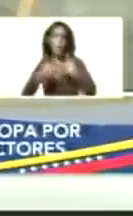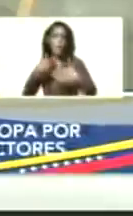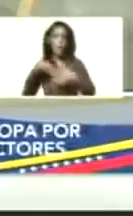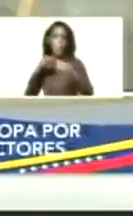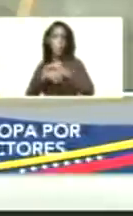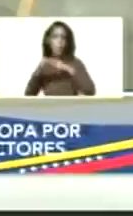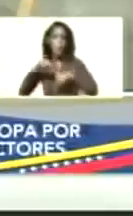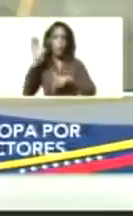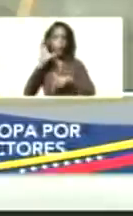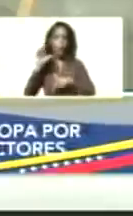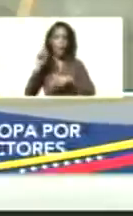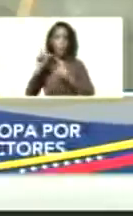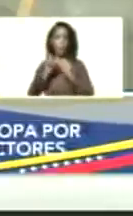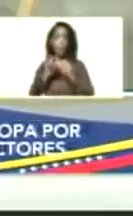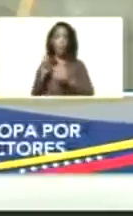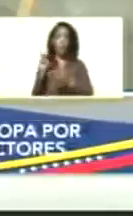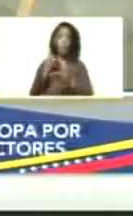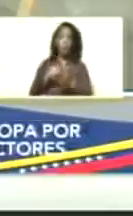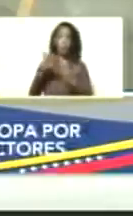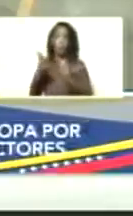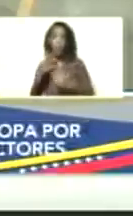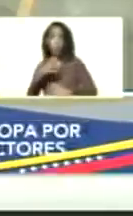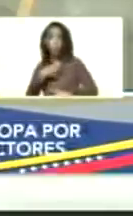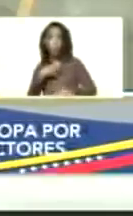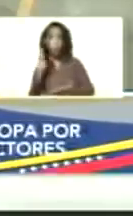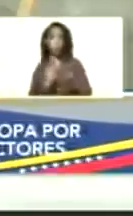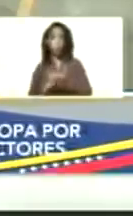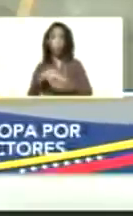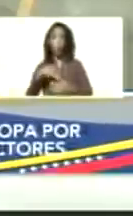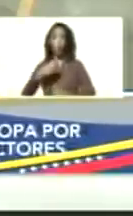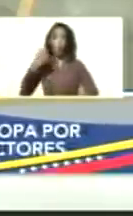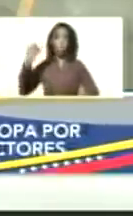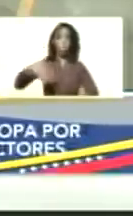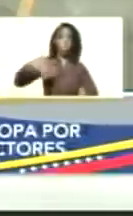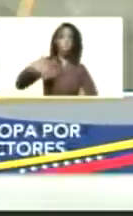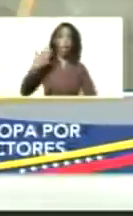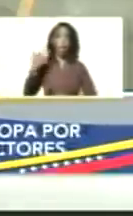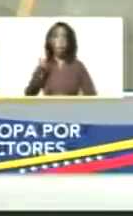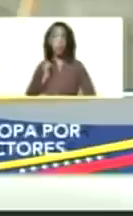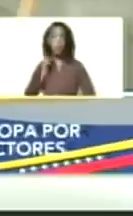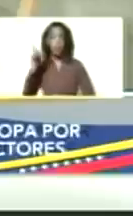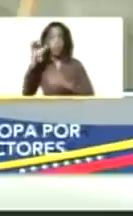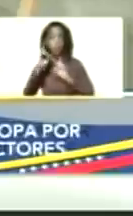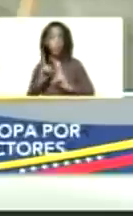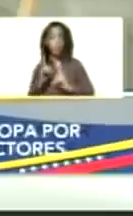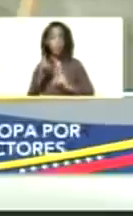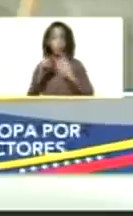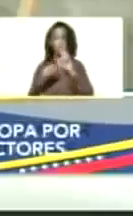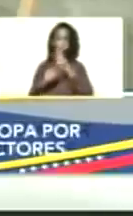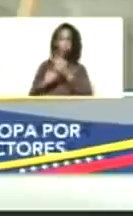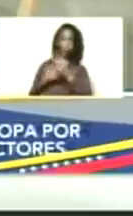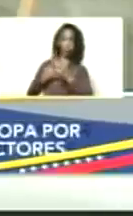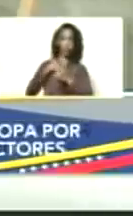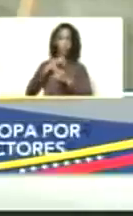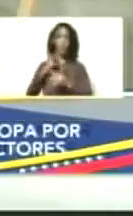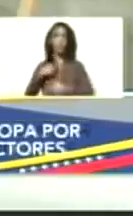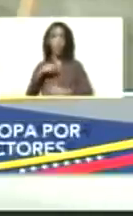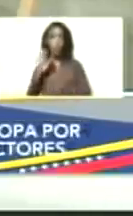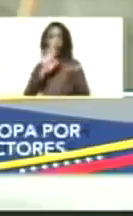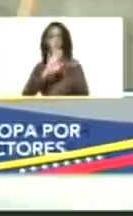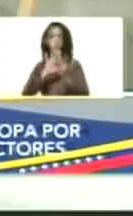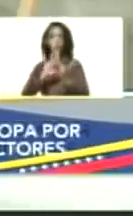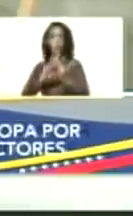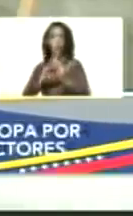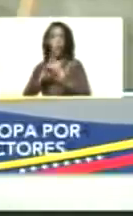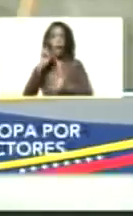Caracas mientras ellos llegaban y nos ponían el precio que les daba la gana. Habráse visto, pues. Por eso le voy a dar el paso